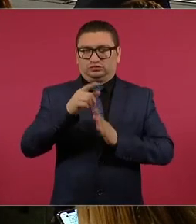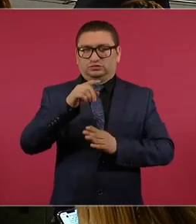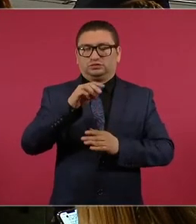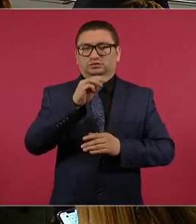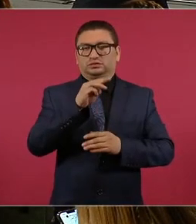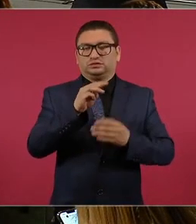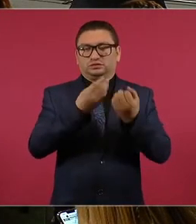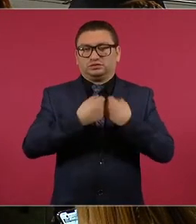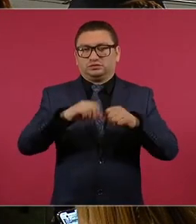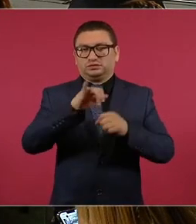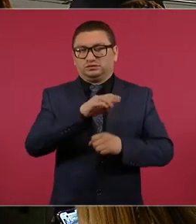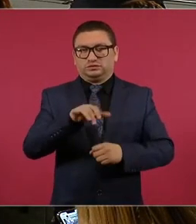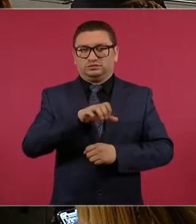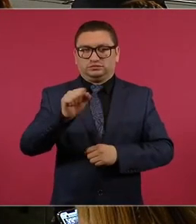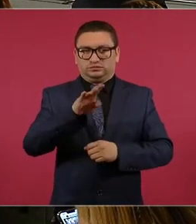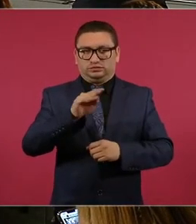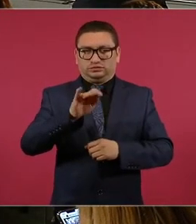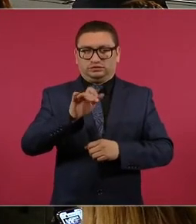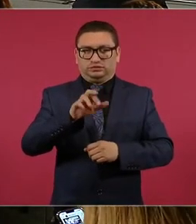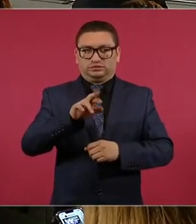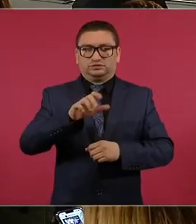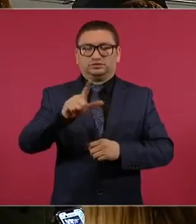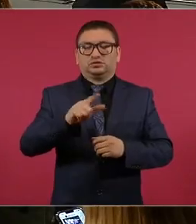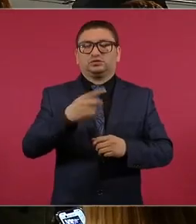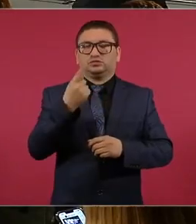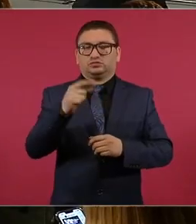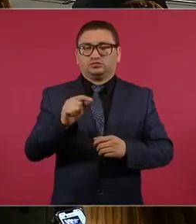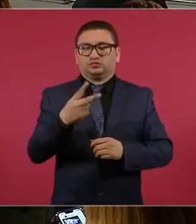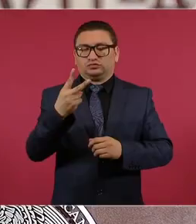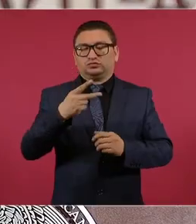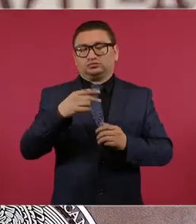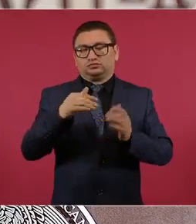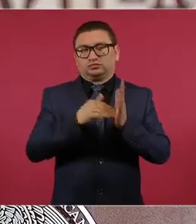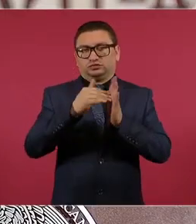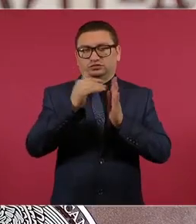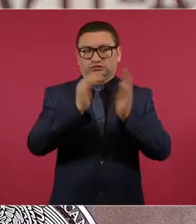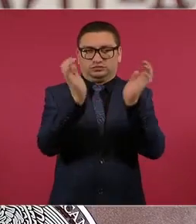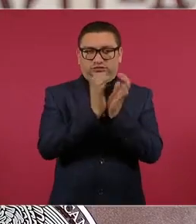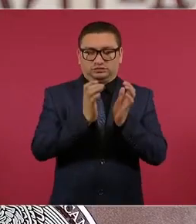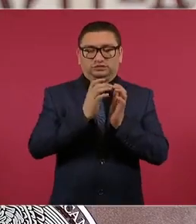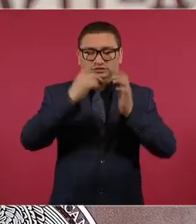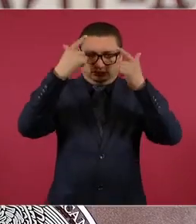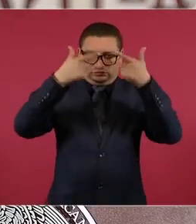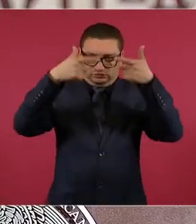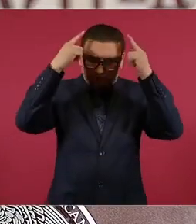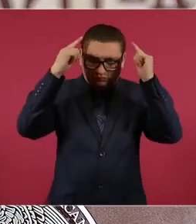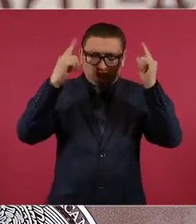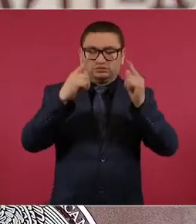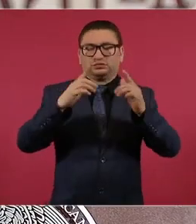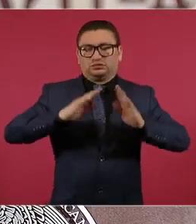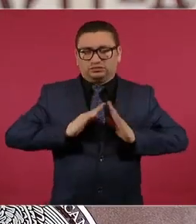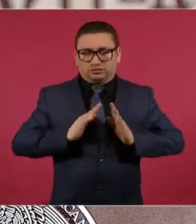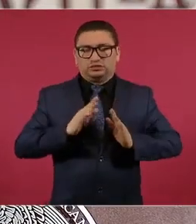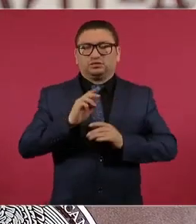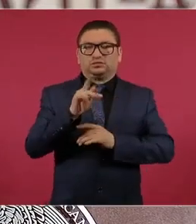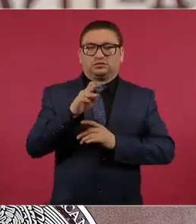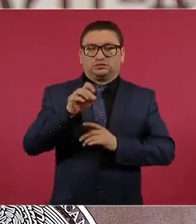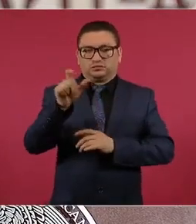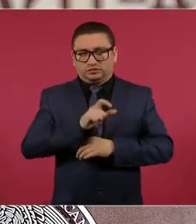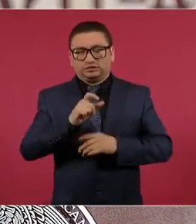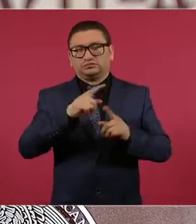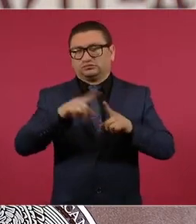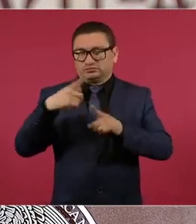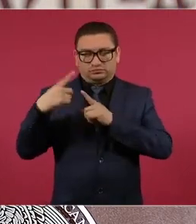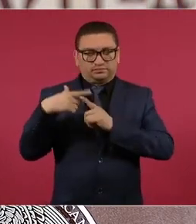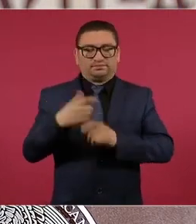y 1.2 millones eh Por el Iste también cedena semar y otras instituciones Pemex también han aplicado